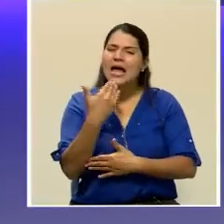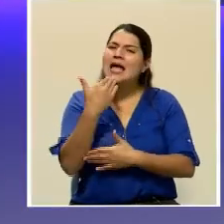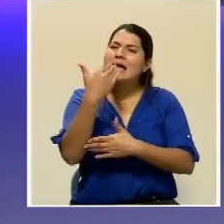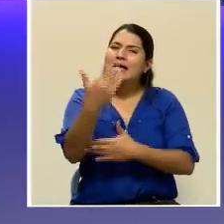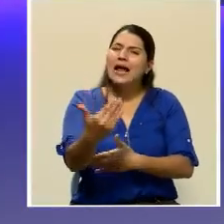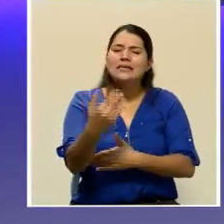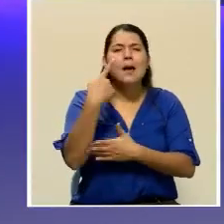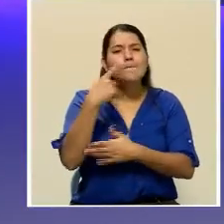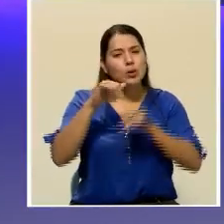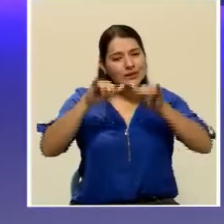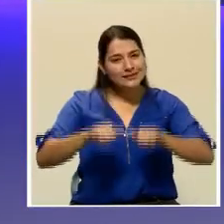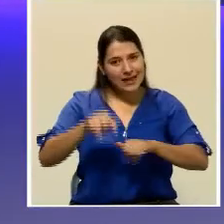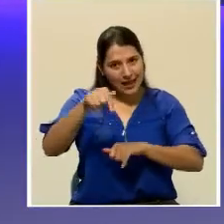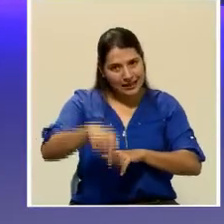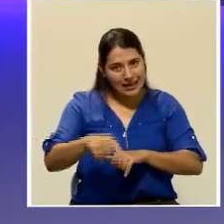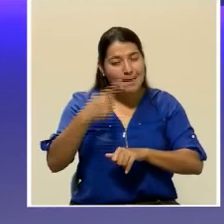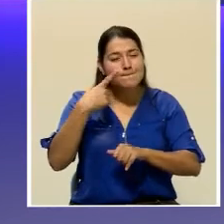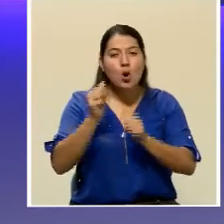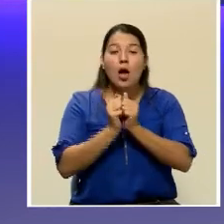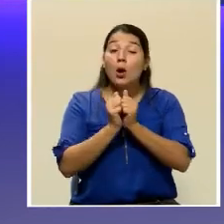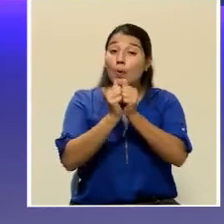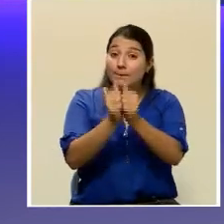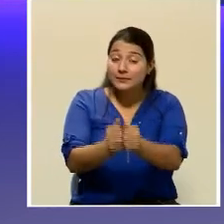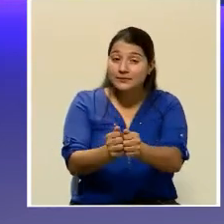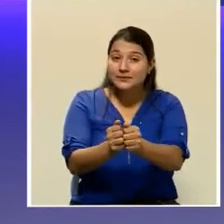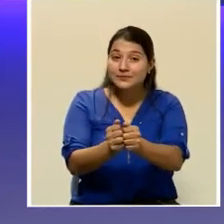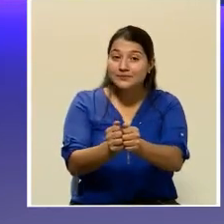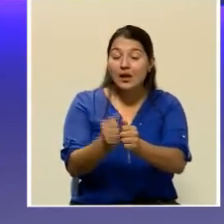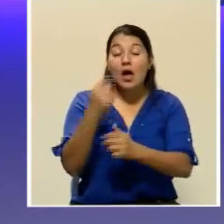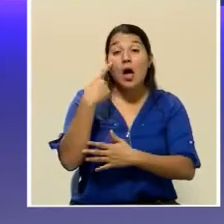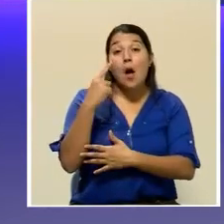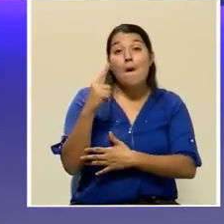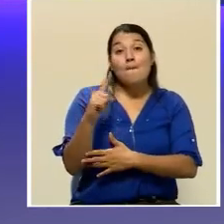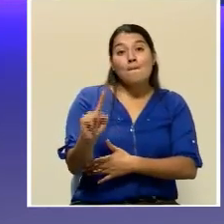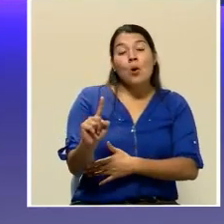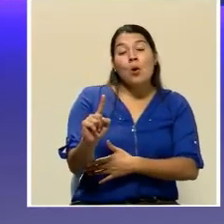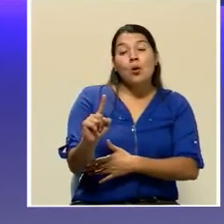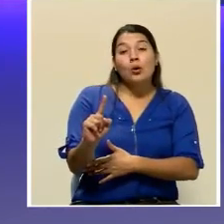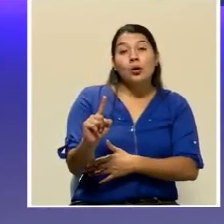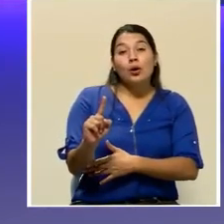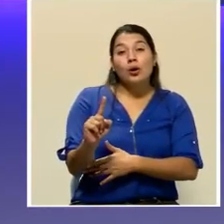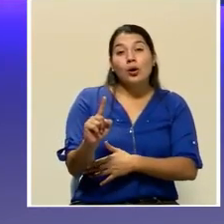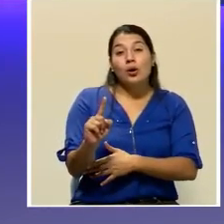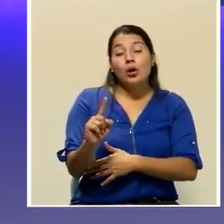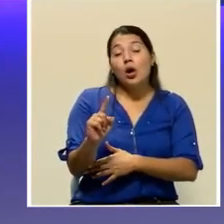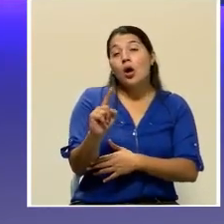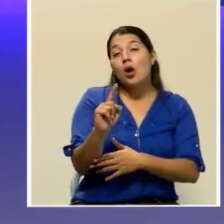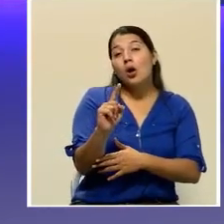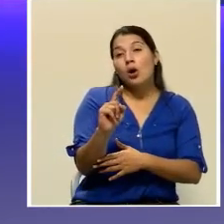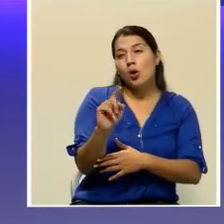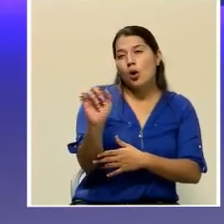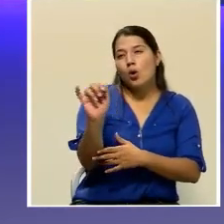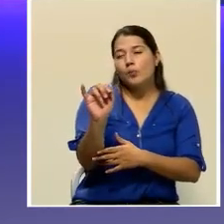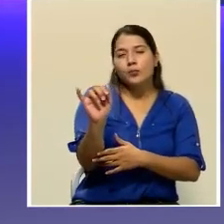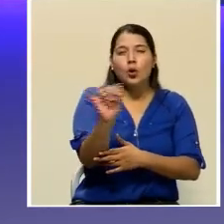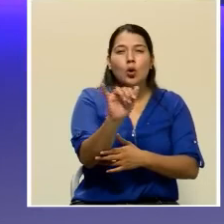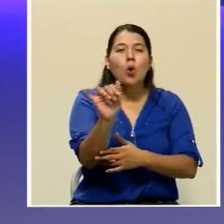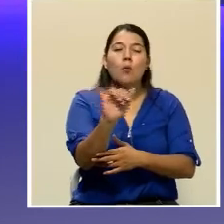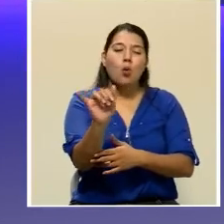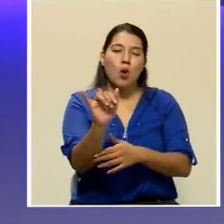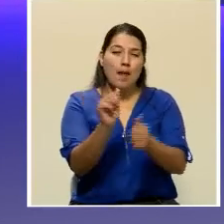Gracias por estar ahí, por acompañarnos, por llevarse, como la mayoría de este país,